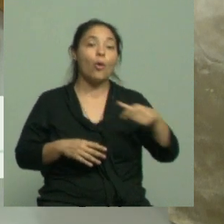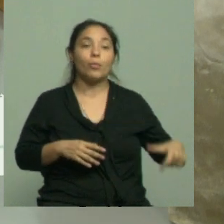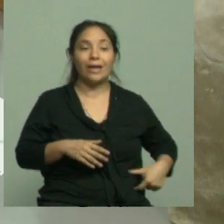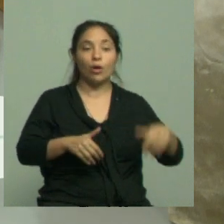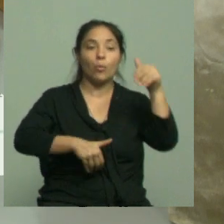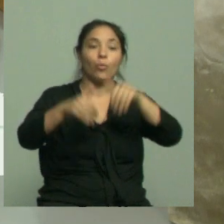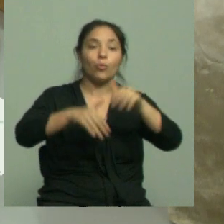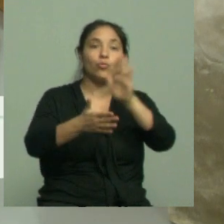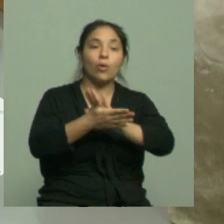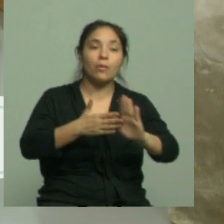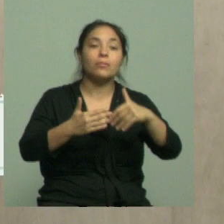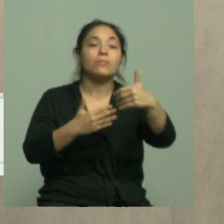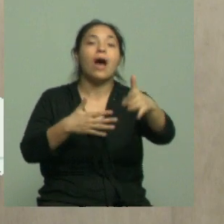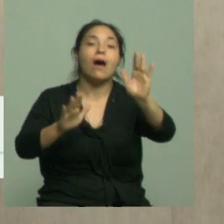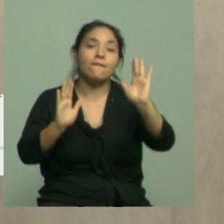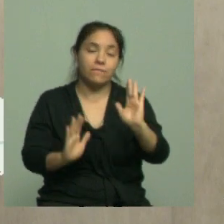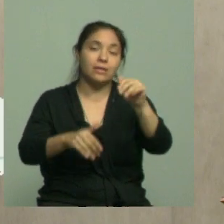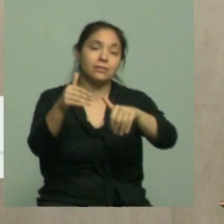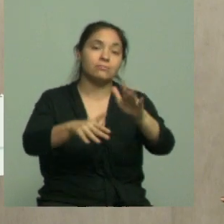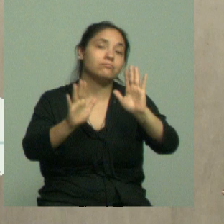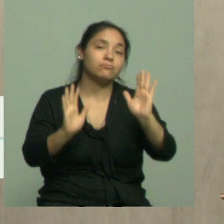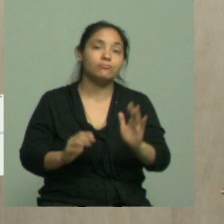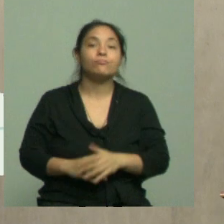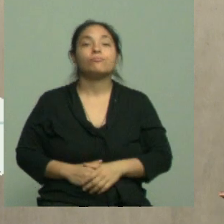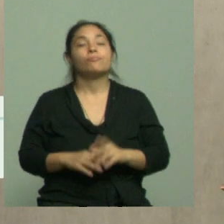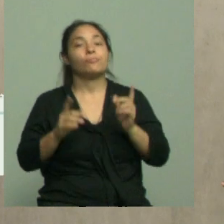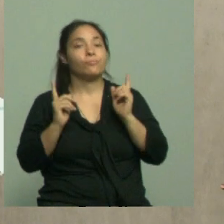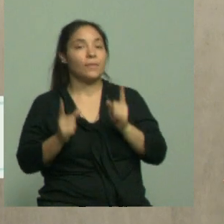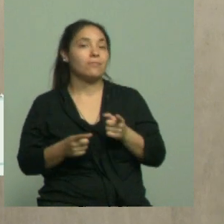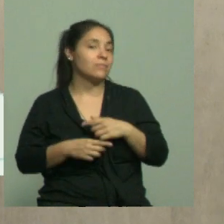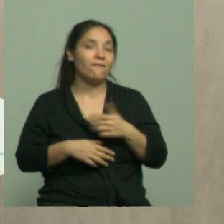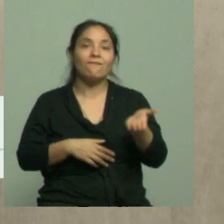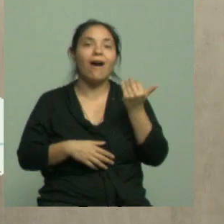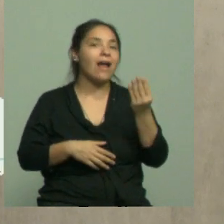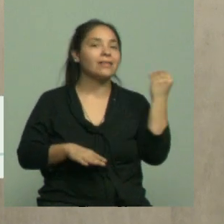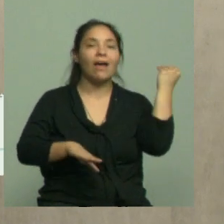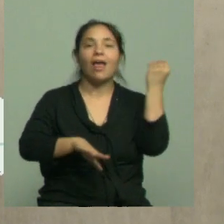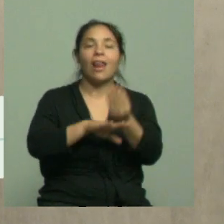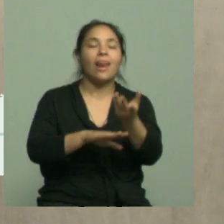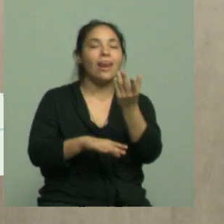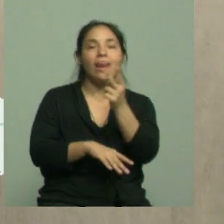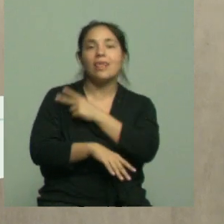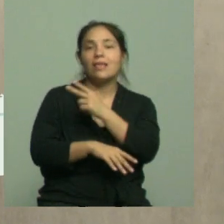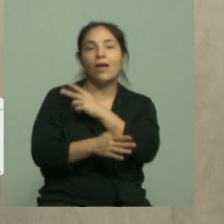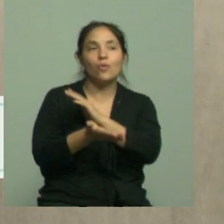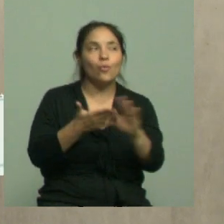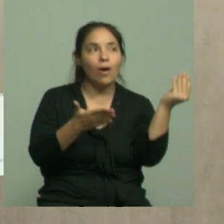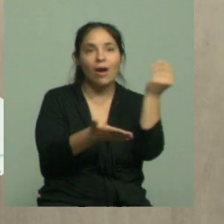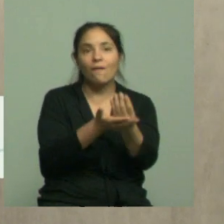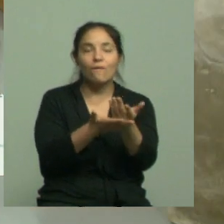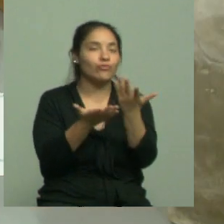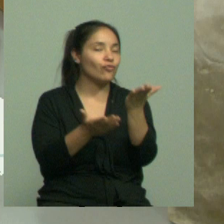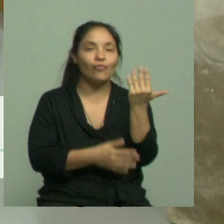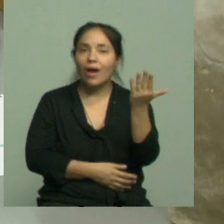Pero justamente esto, digamos, reafirma la falta de liderazgos, la repetición o el acudir a los mismos referentes. El